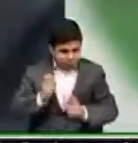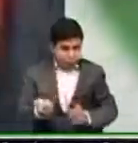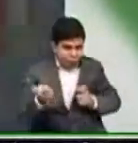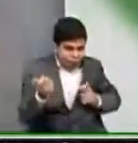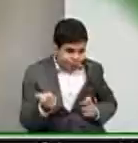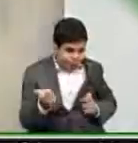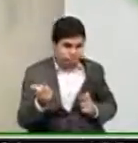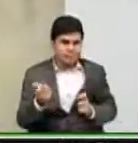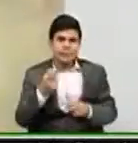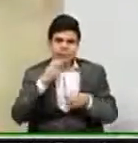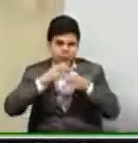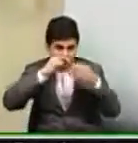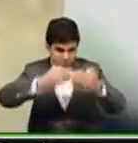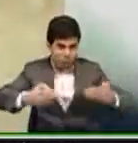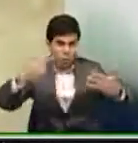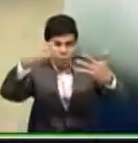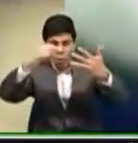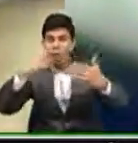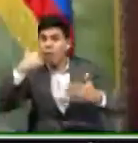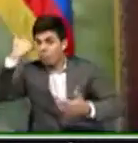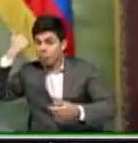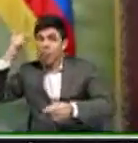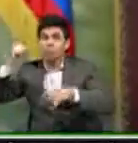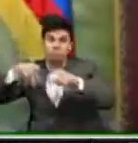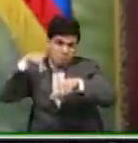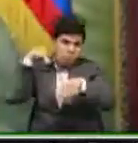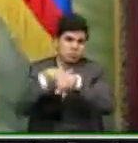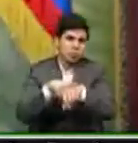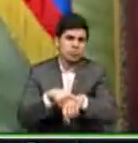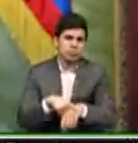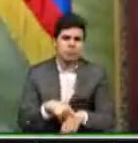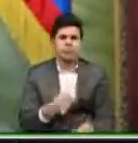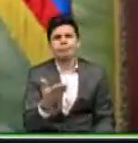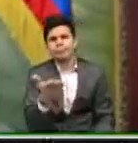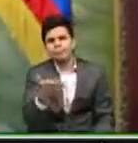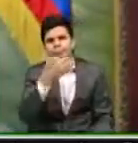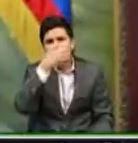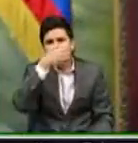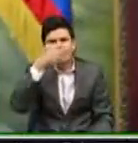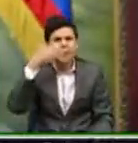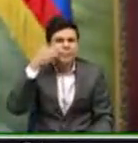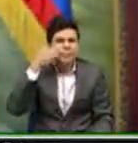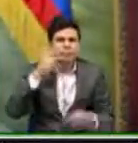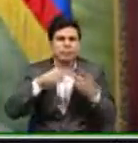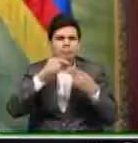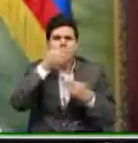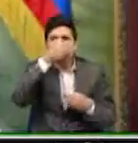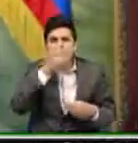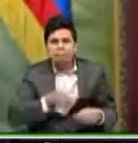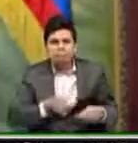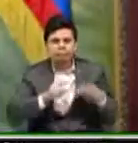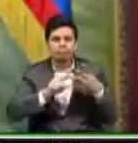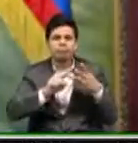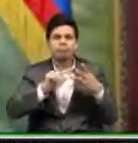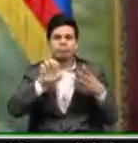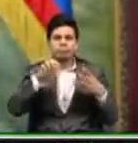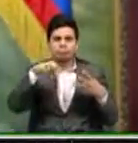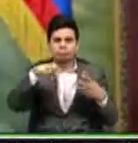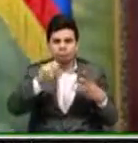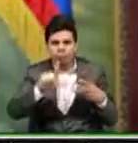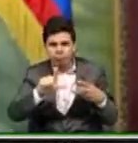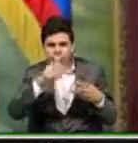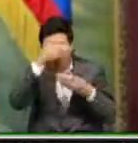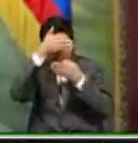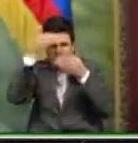sometidos los menores por los adultos. Los terroristas de las FARC, el ELN y el EPL, continúan